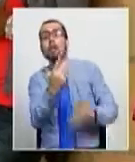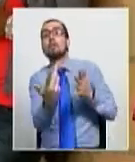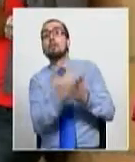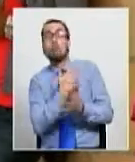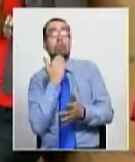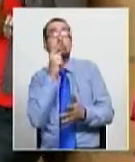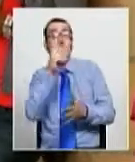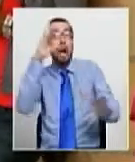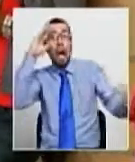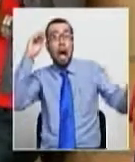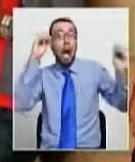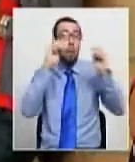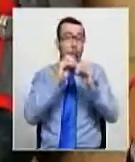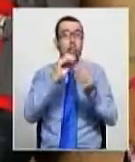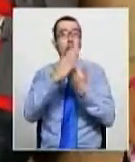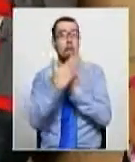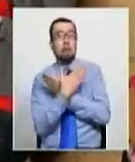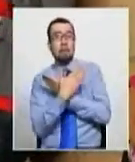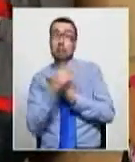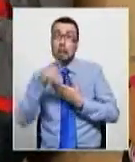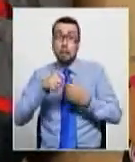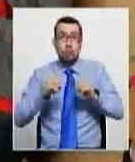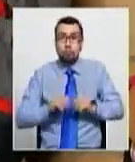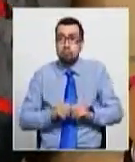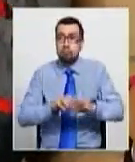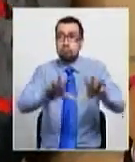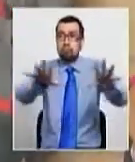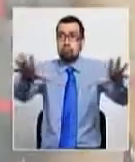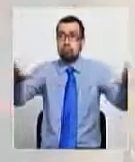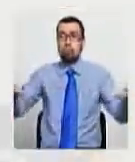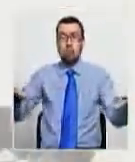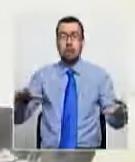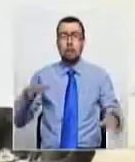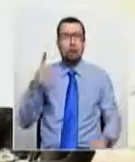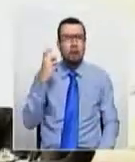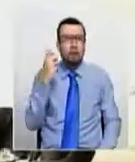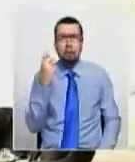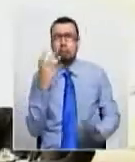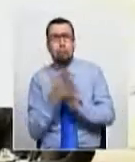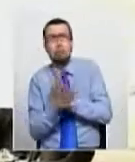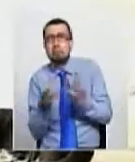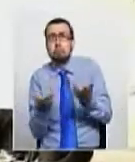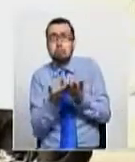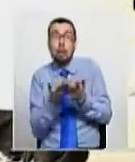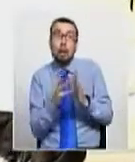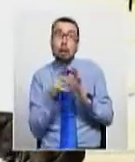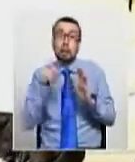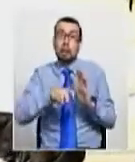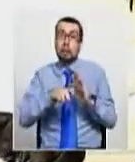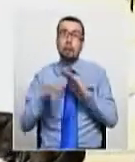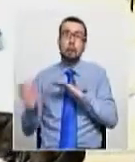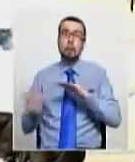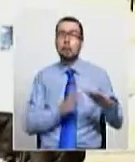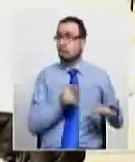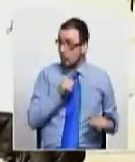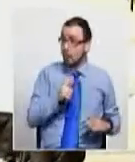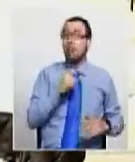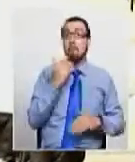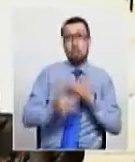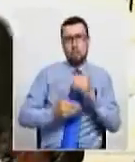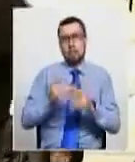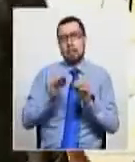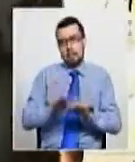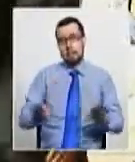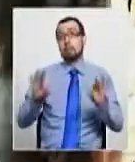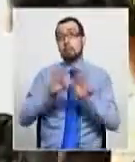acuerdos de paz necesitamos que se masifica la información porque hay mucha desinformación precisamente porque pienso que es un proceso que es importante para el país